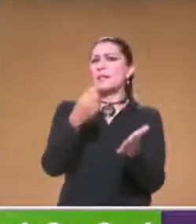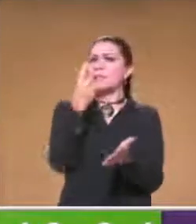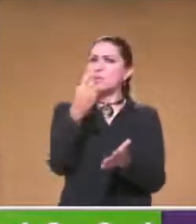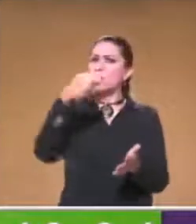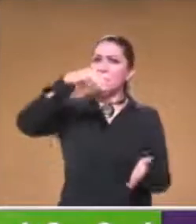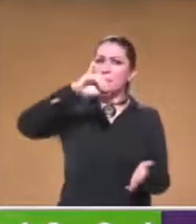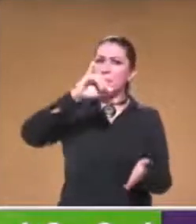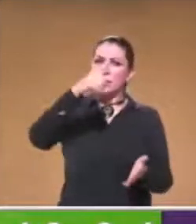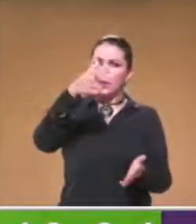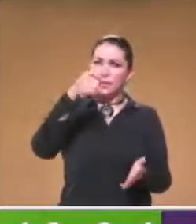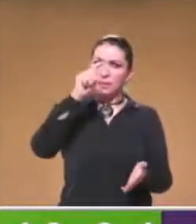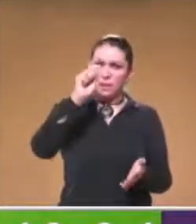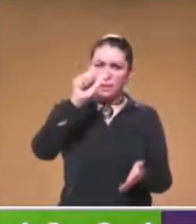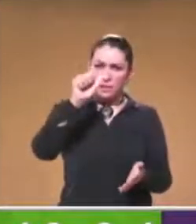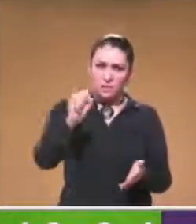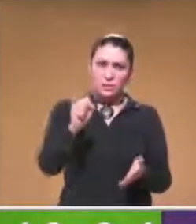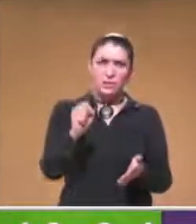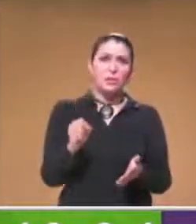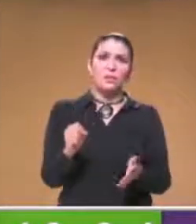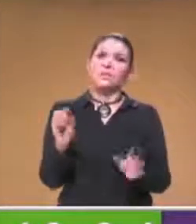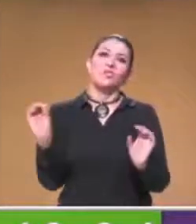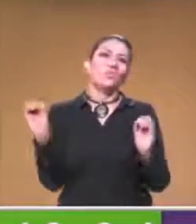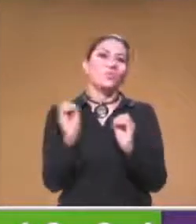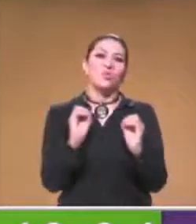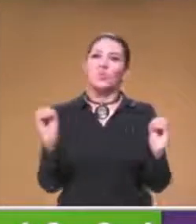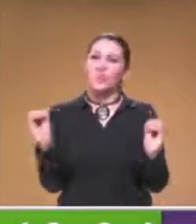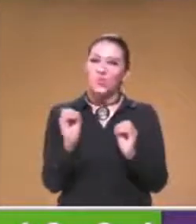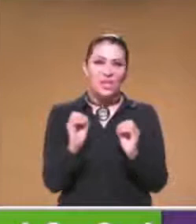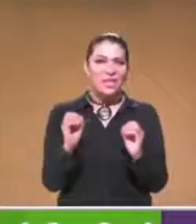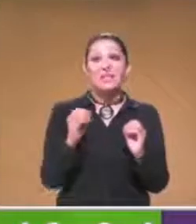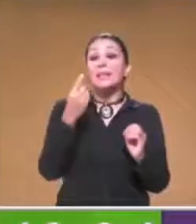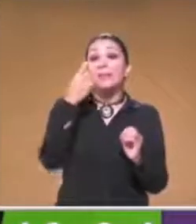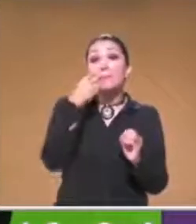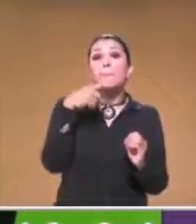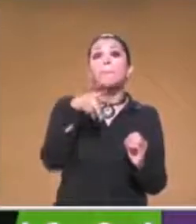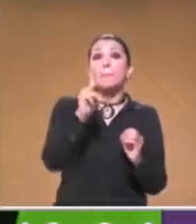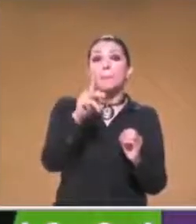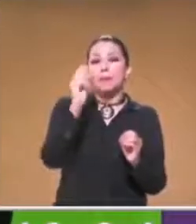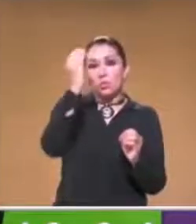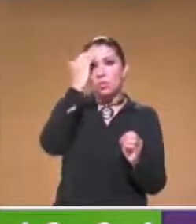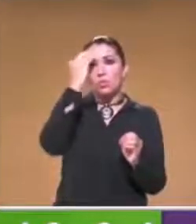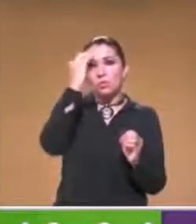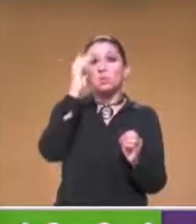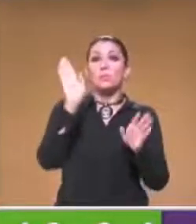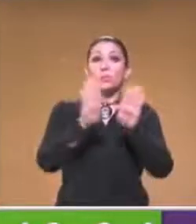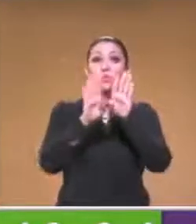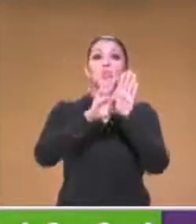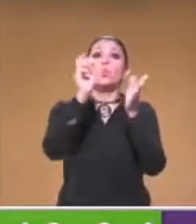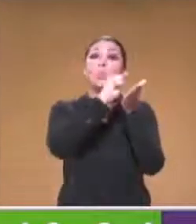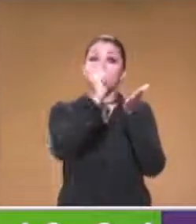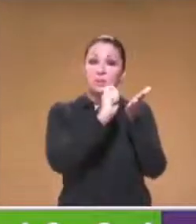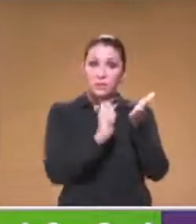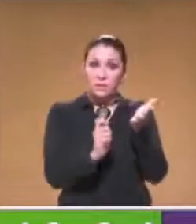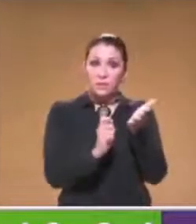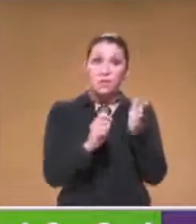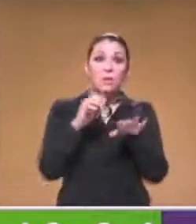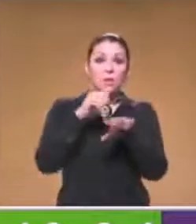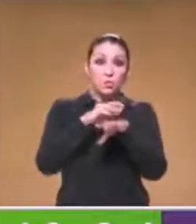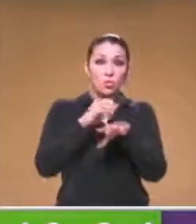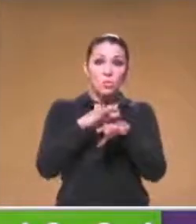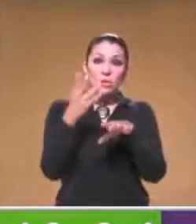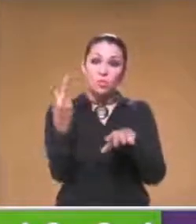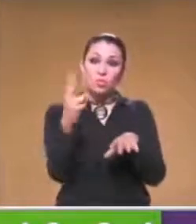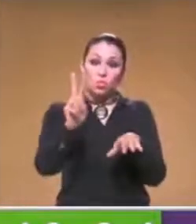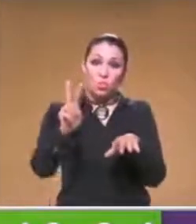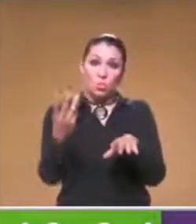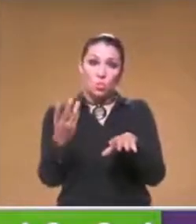mixtas. Déjenme les digo que esas no existen. No existen las fracciones mixtas. Lo que existe son números mixtos,